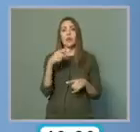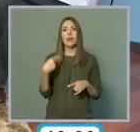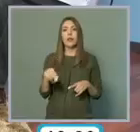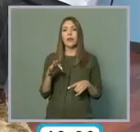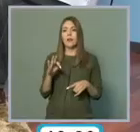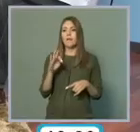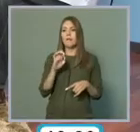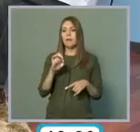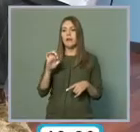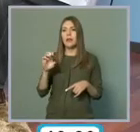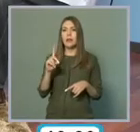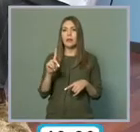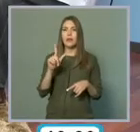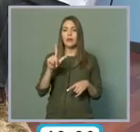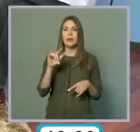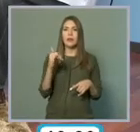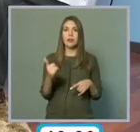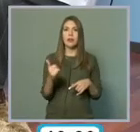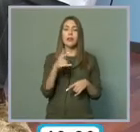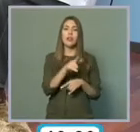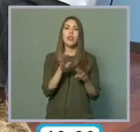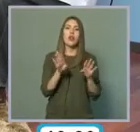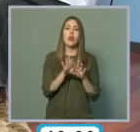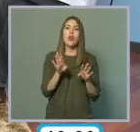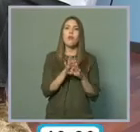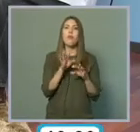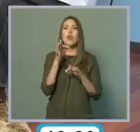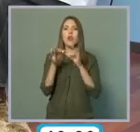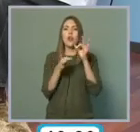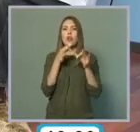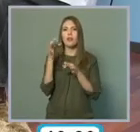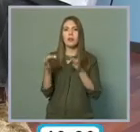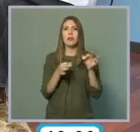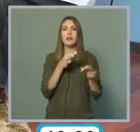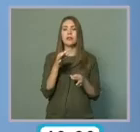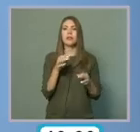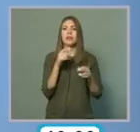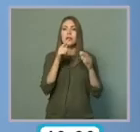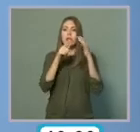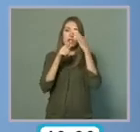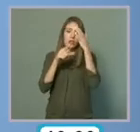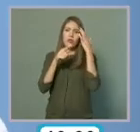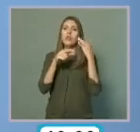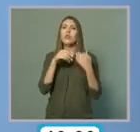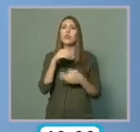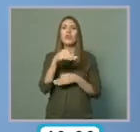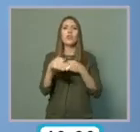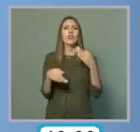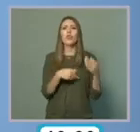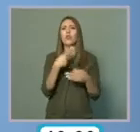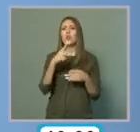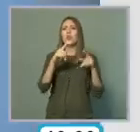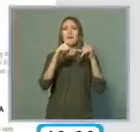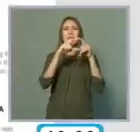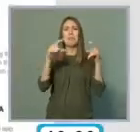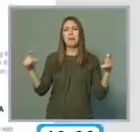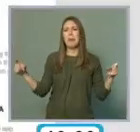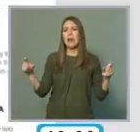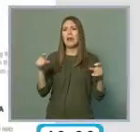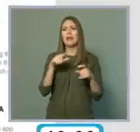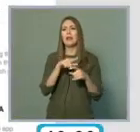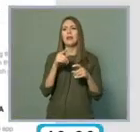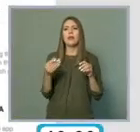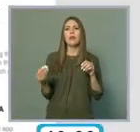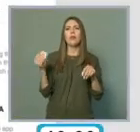que hace es un agregador de noticias. Entonces lo que haces es tomar a todos tus medios favoritos y no favoritos,